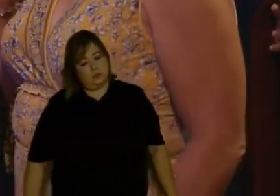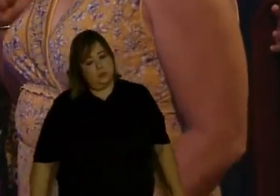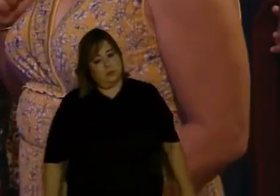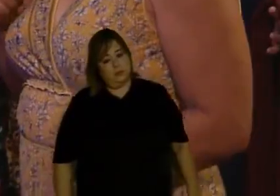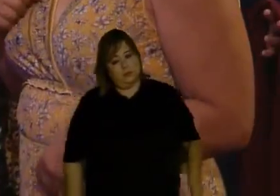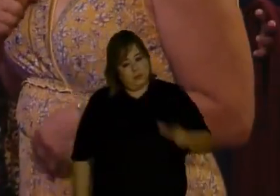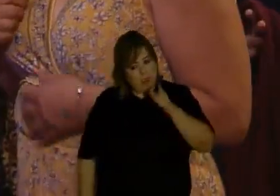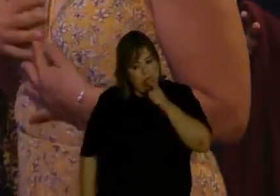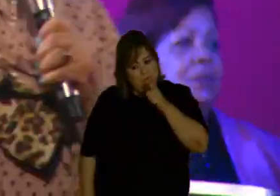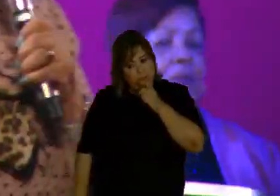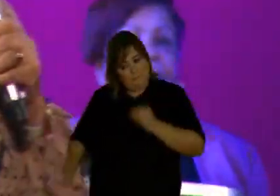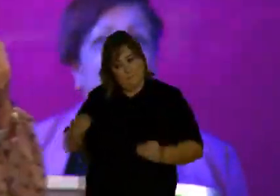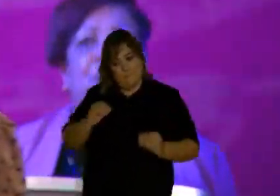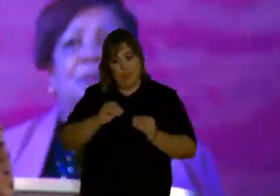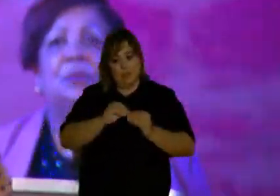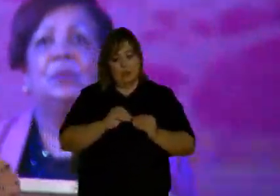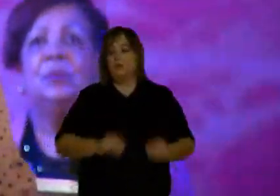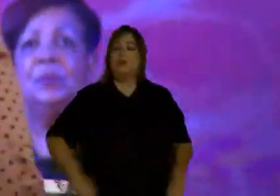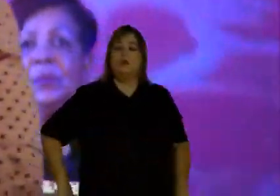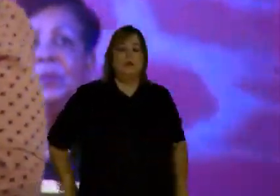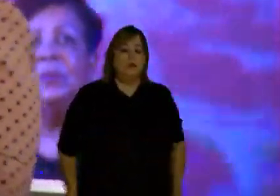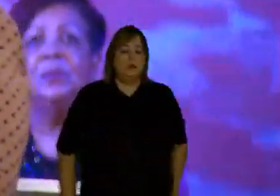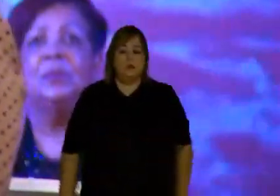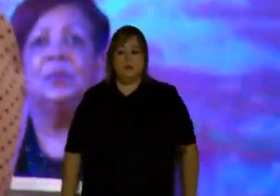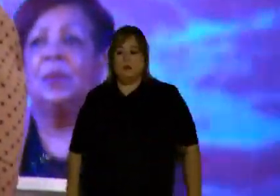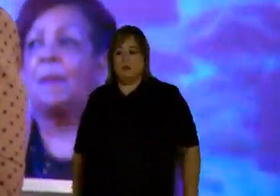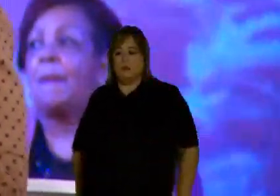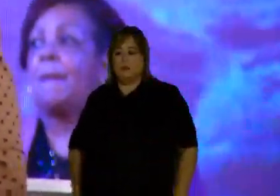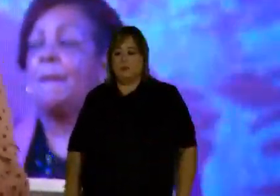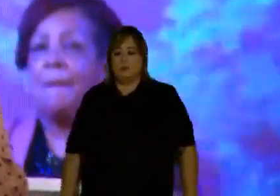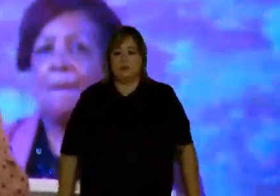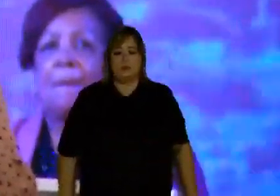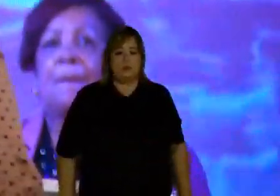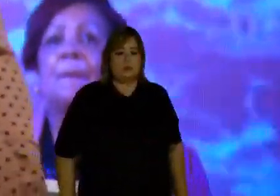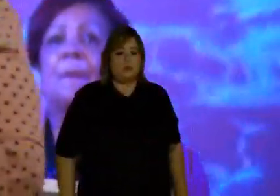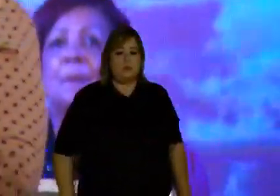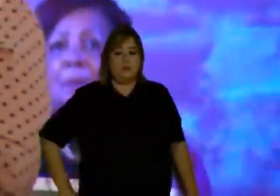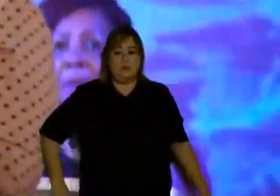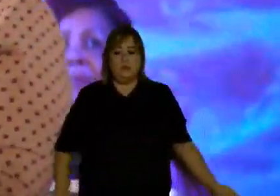¿Alguien más? ¿Alguien más?